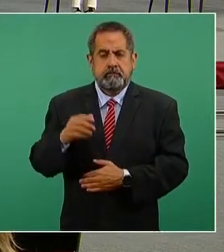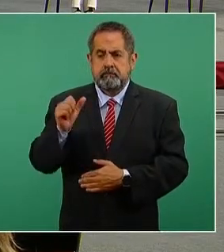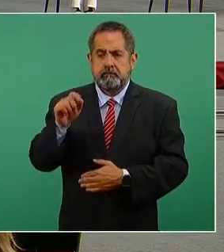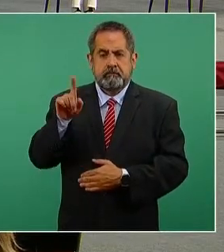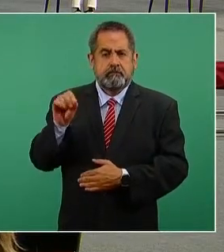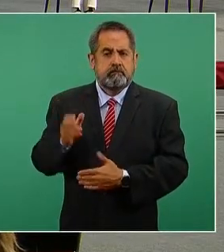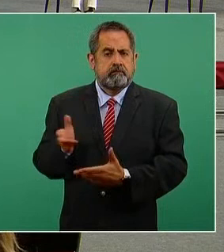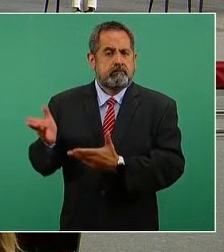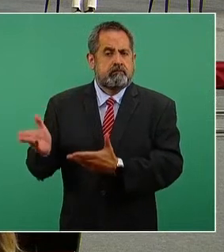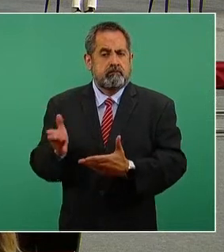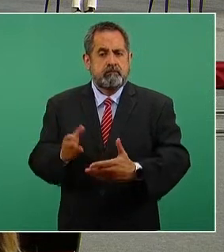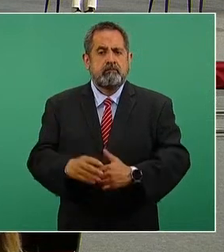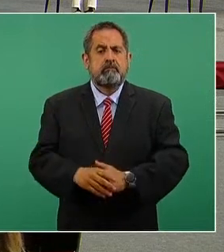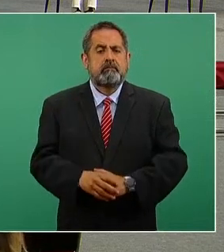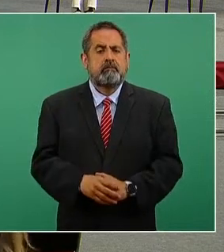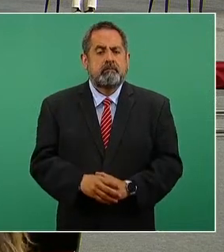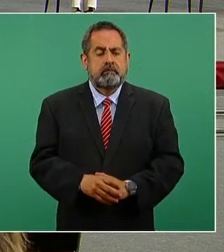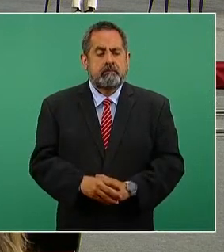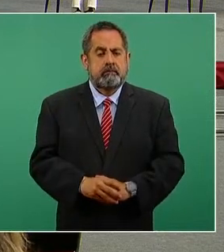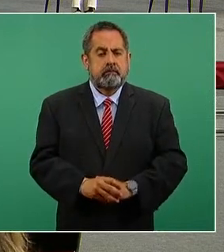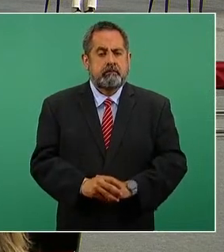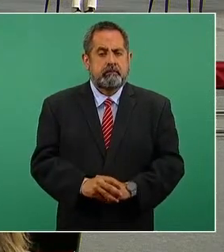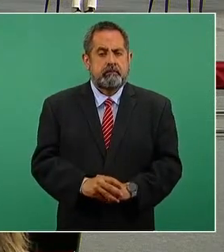distinguished guests,